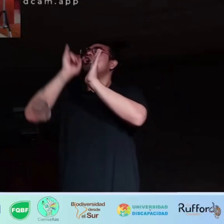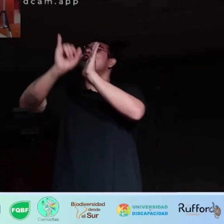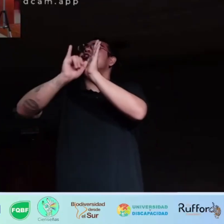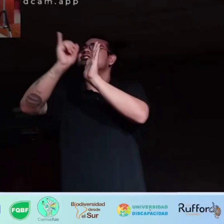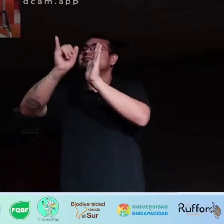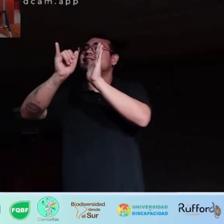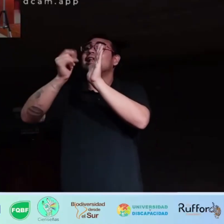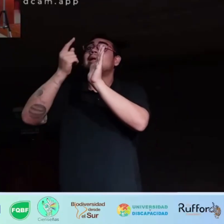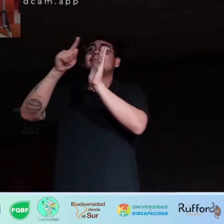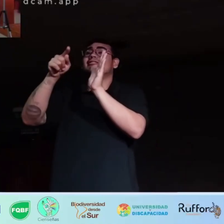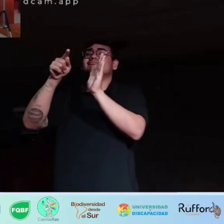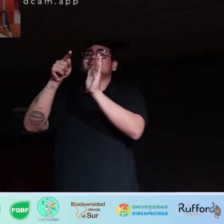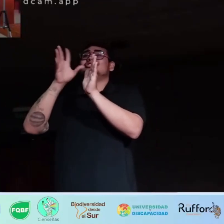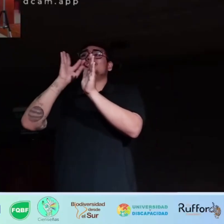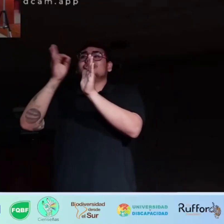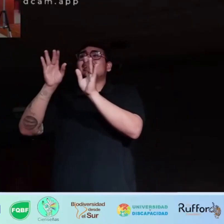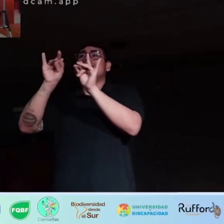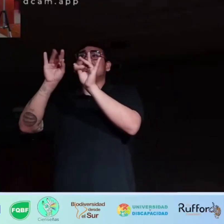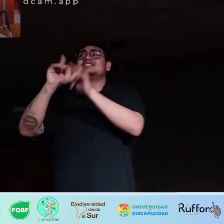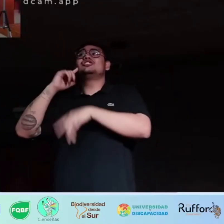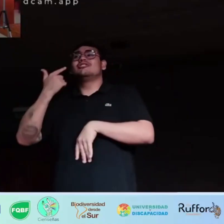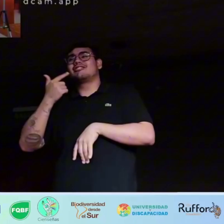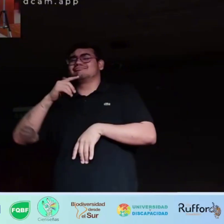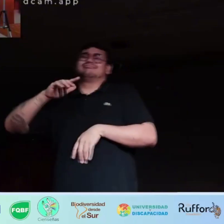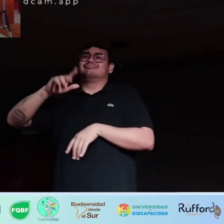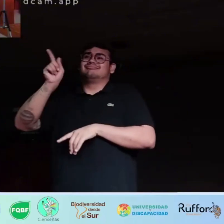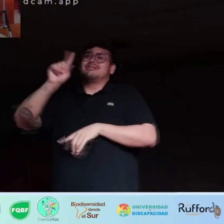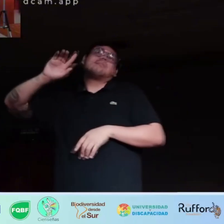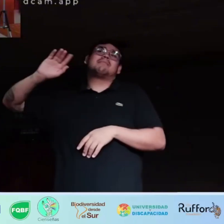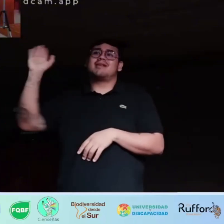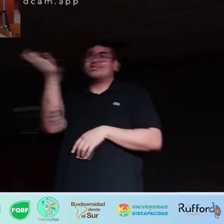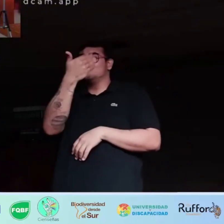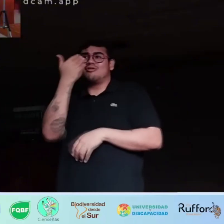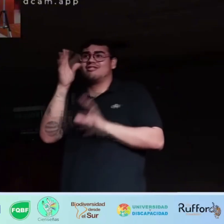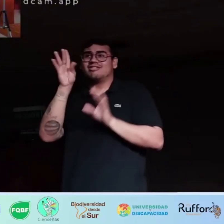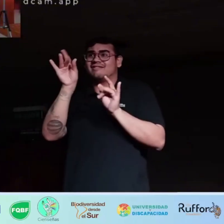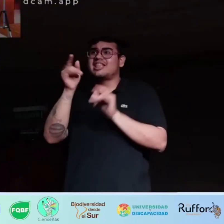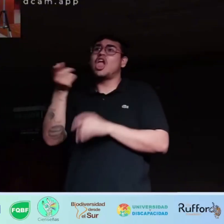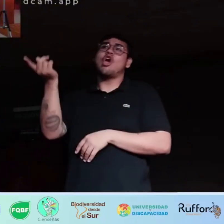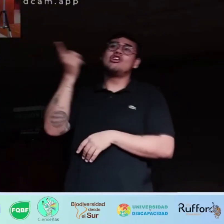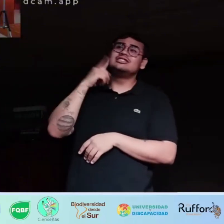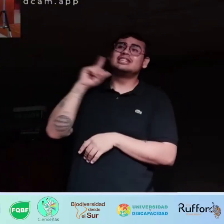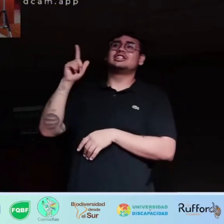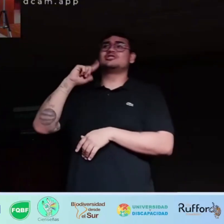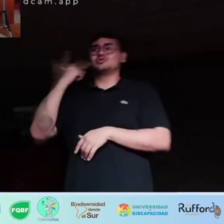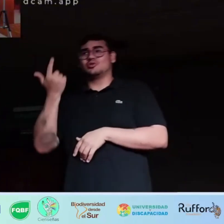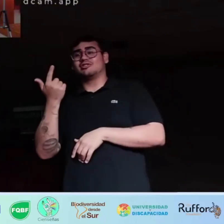todos, ¿no? Entonces, esto creo que ayuda a este grupo y a otros también.